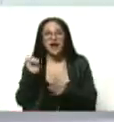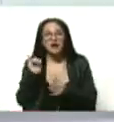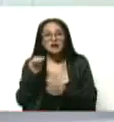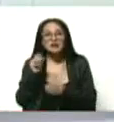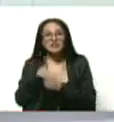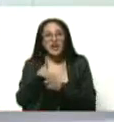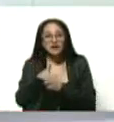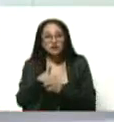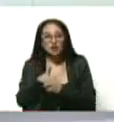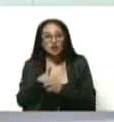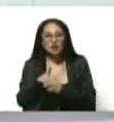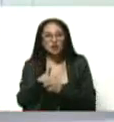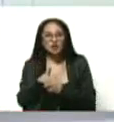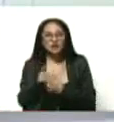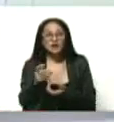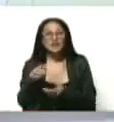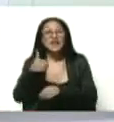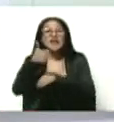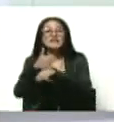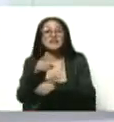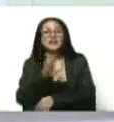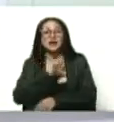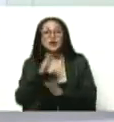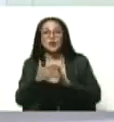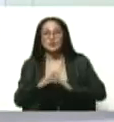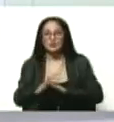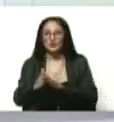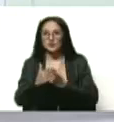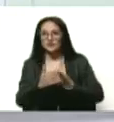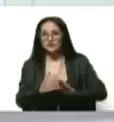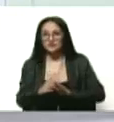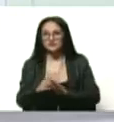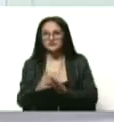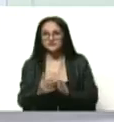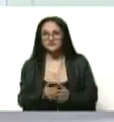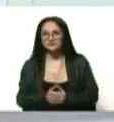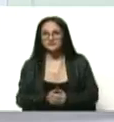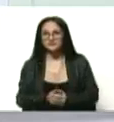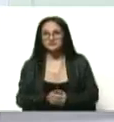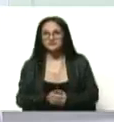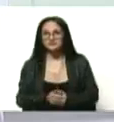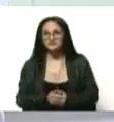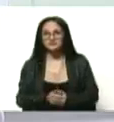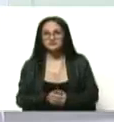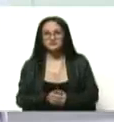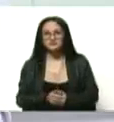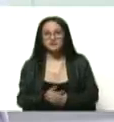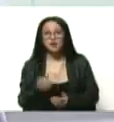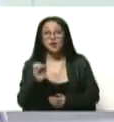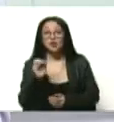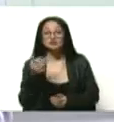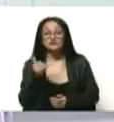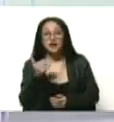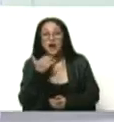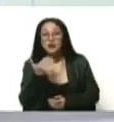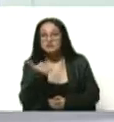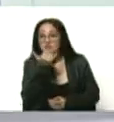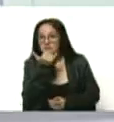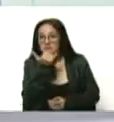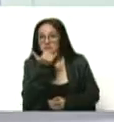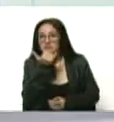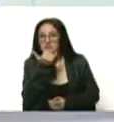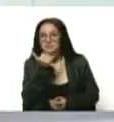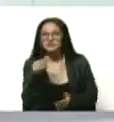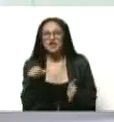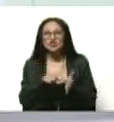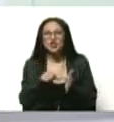jefe de comunidad. Y también si hay algún incidente,